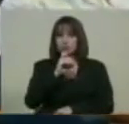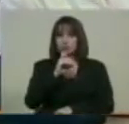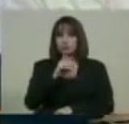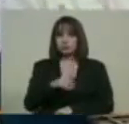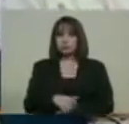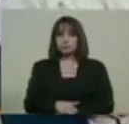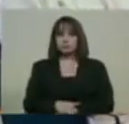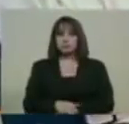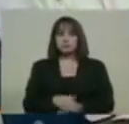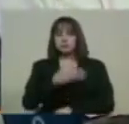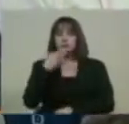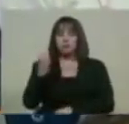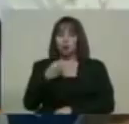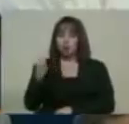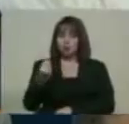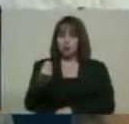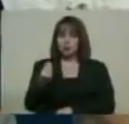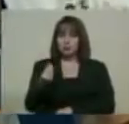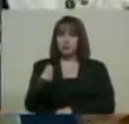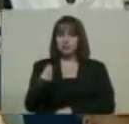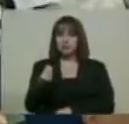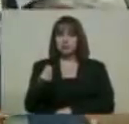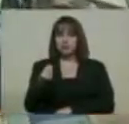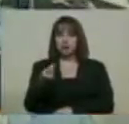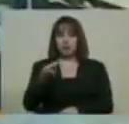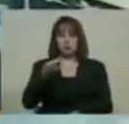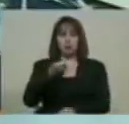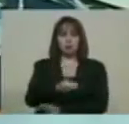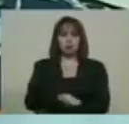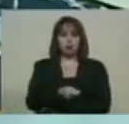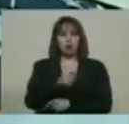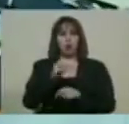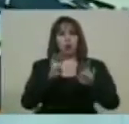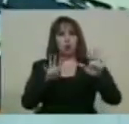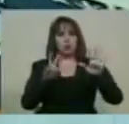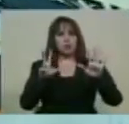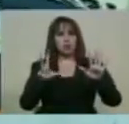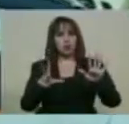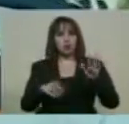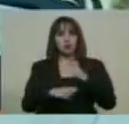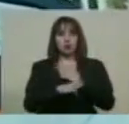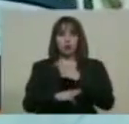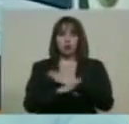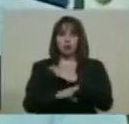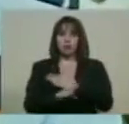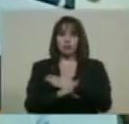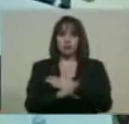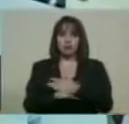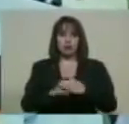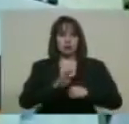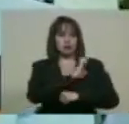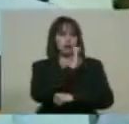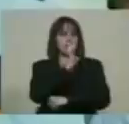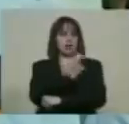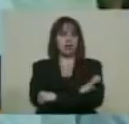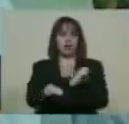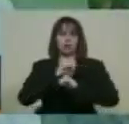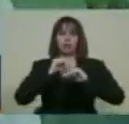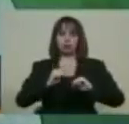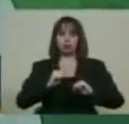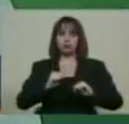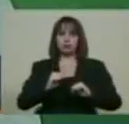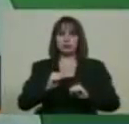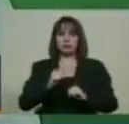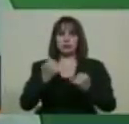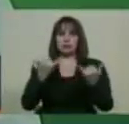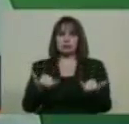y son jóvenes. La promoción del 98 también todavía, llenos de energía. Ya